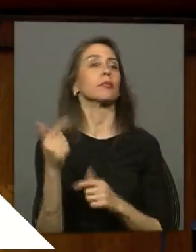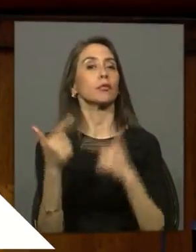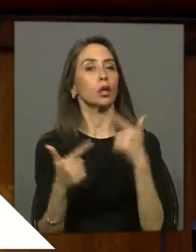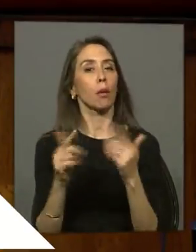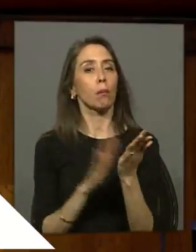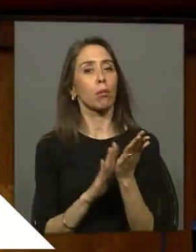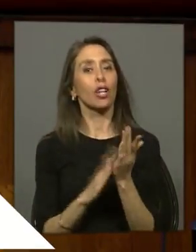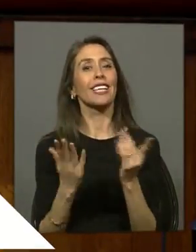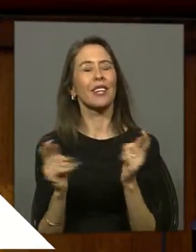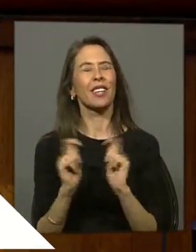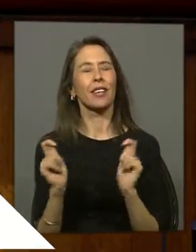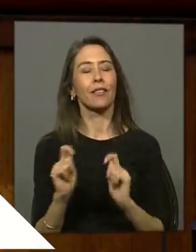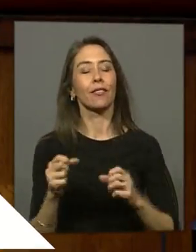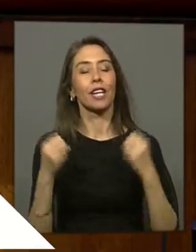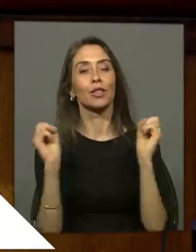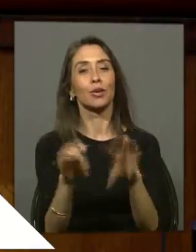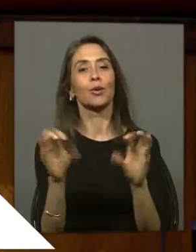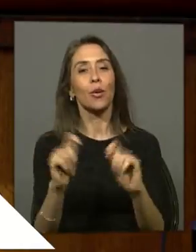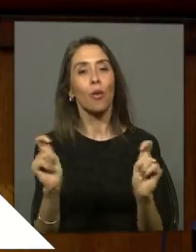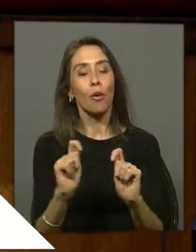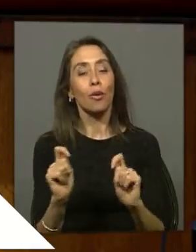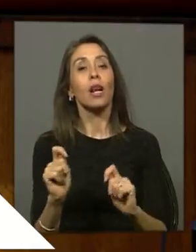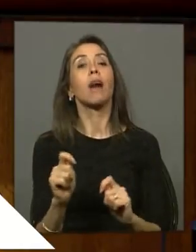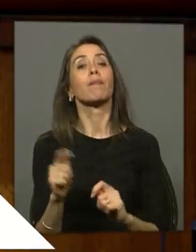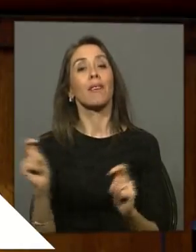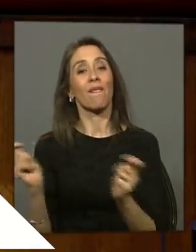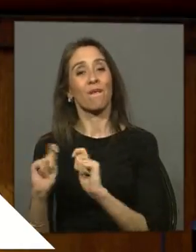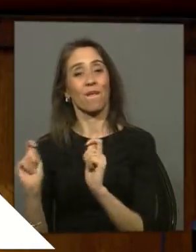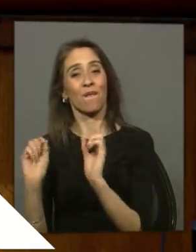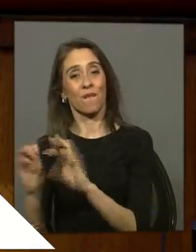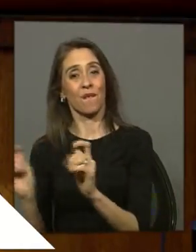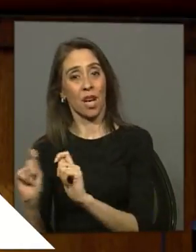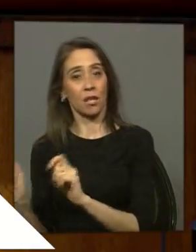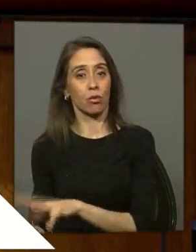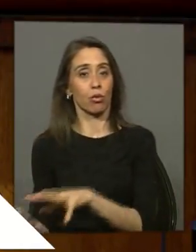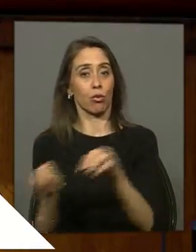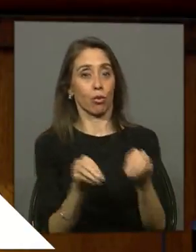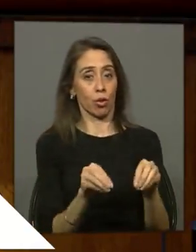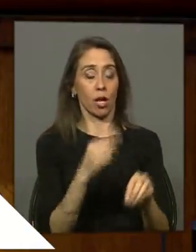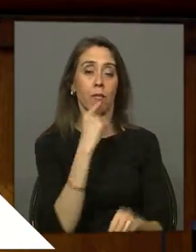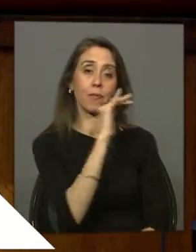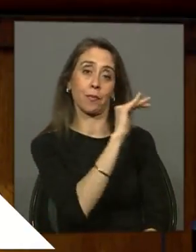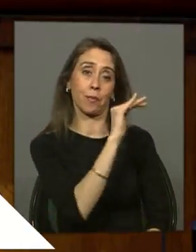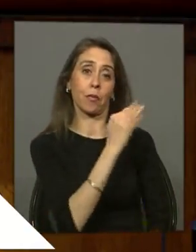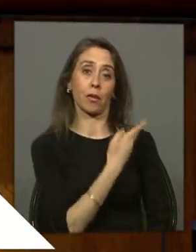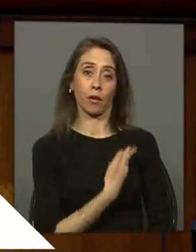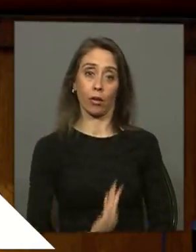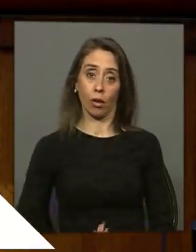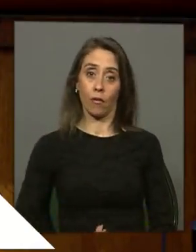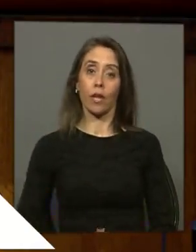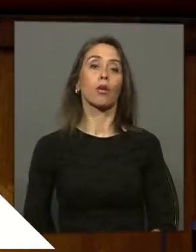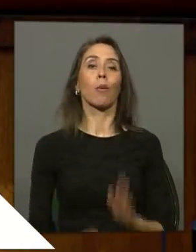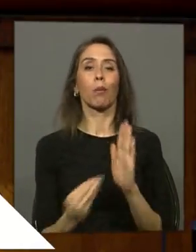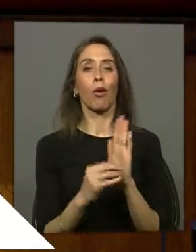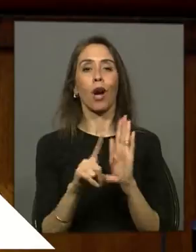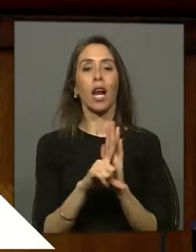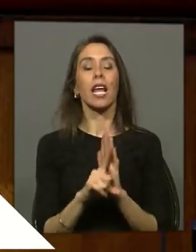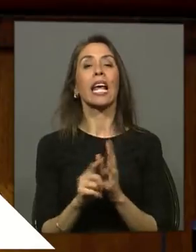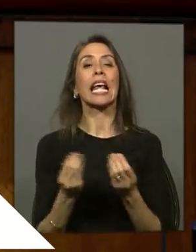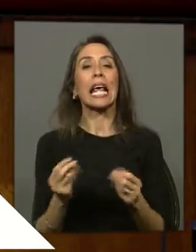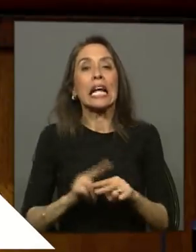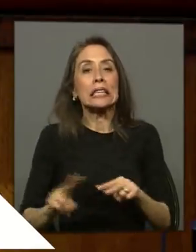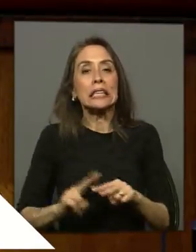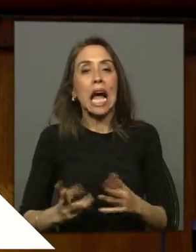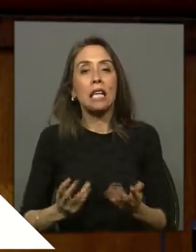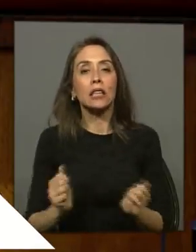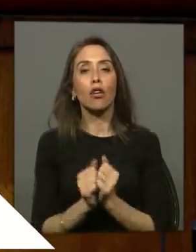gestión de residuos en relación con la gestión de los residuos la comisión recomienda e insta al ejecutivo abordar en una ley la gestión de residuos